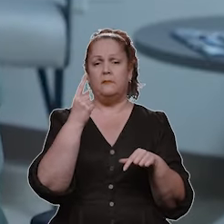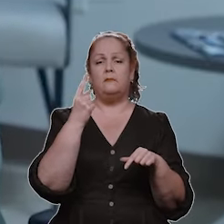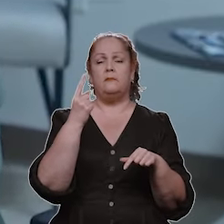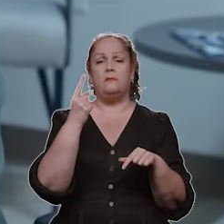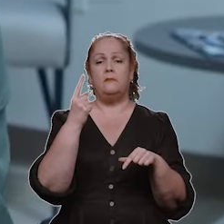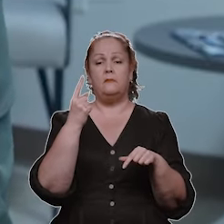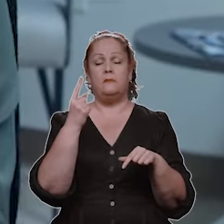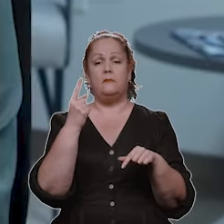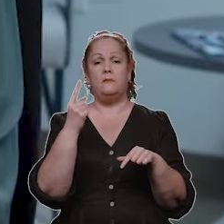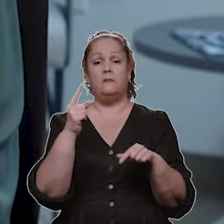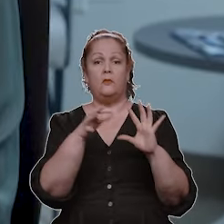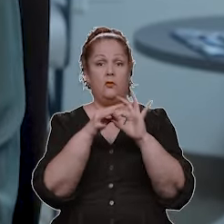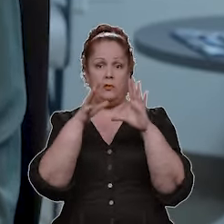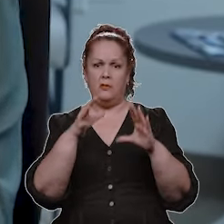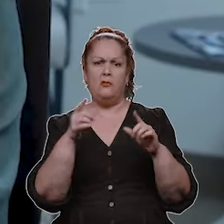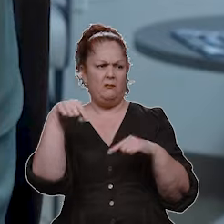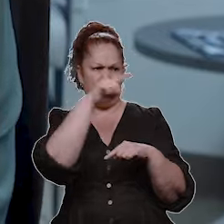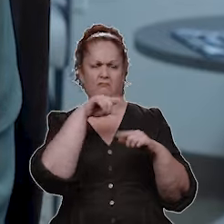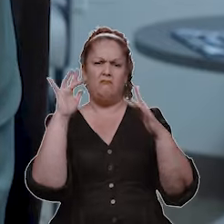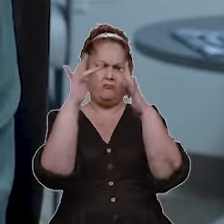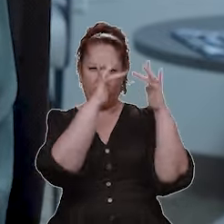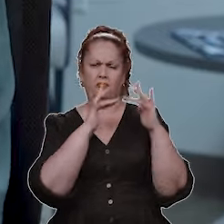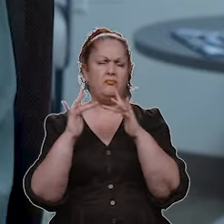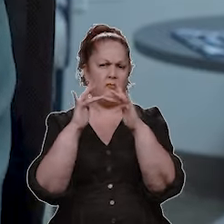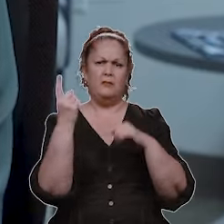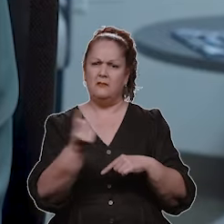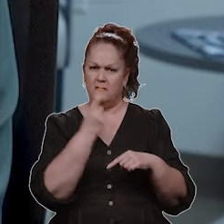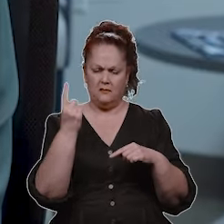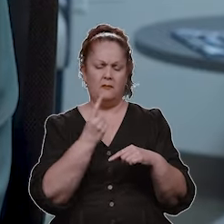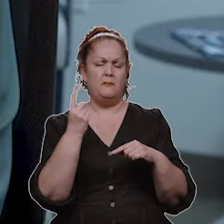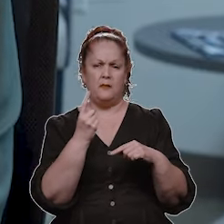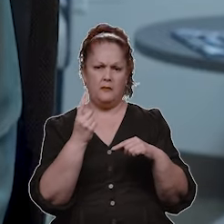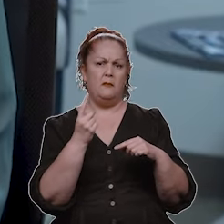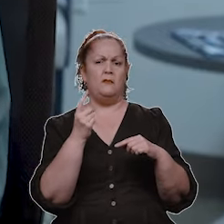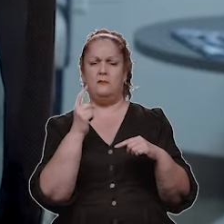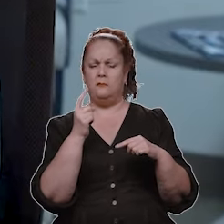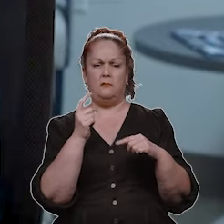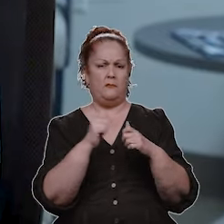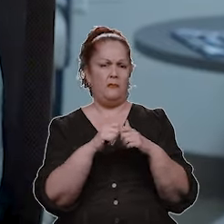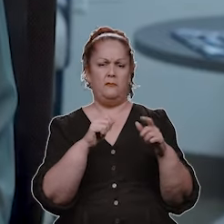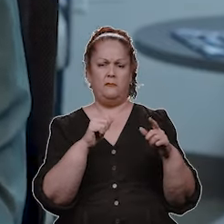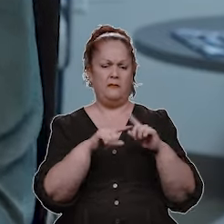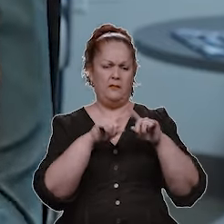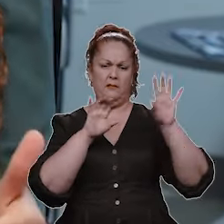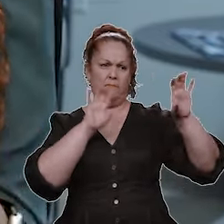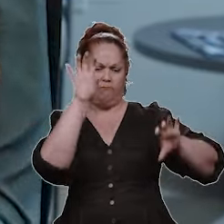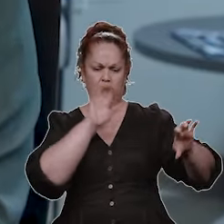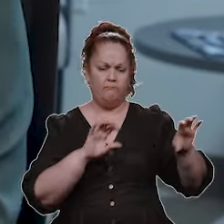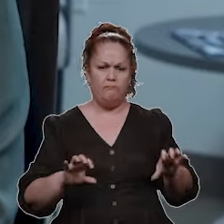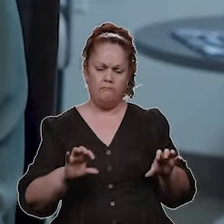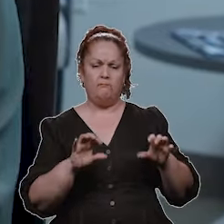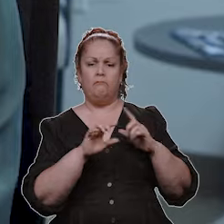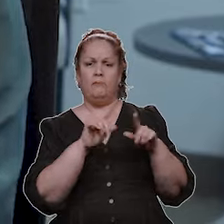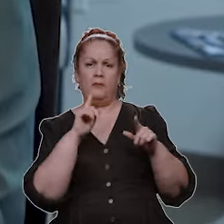discúlpenme sepan que a través de los coordinadores hay mucha comun o siempre se va a entablar una comunicación con el Ministerio Público y con aquellas otras